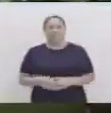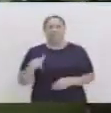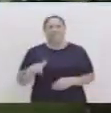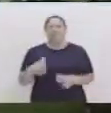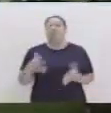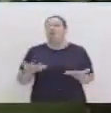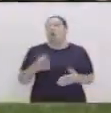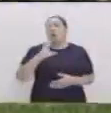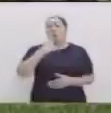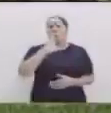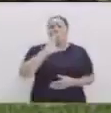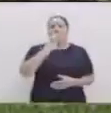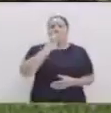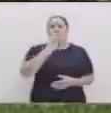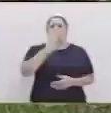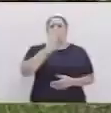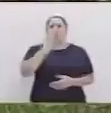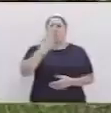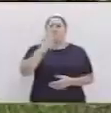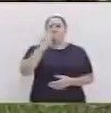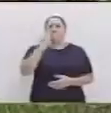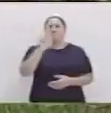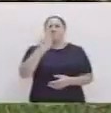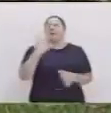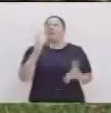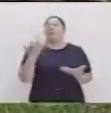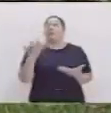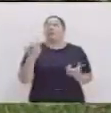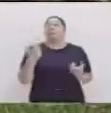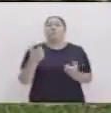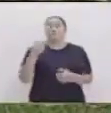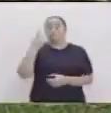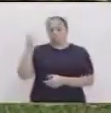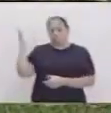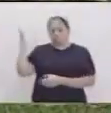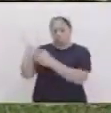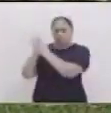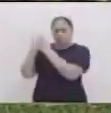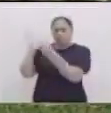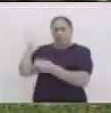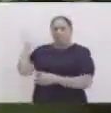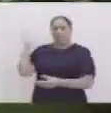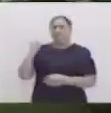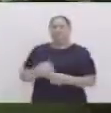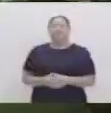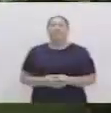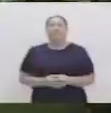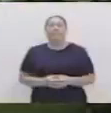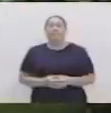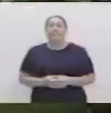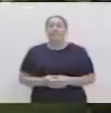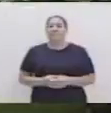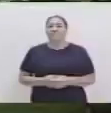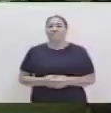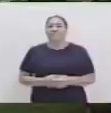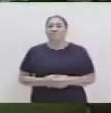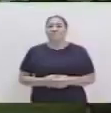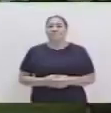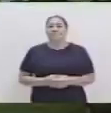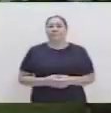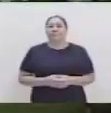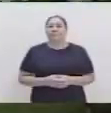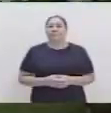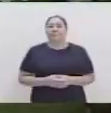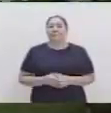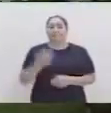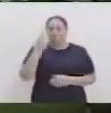cobrar. Voy a utilizar mi palma izquierda viendo hacia el cielo y vamos a dibujar en nuestra